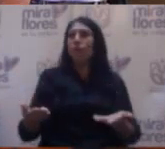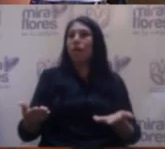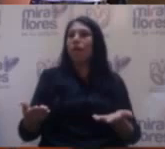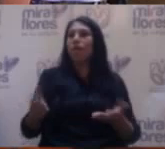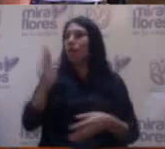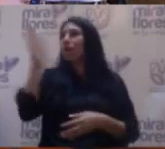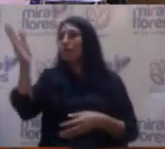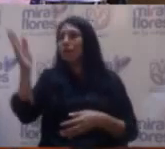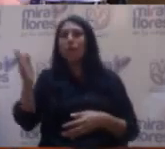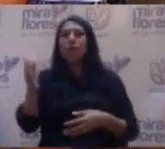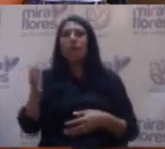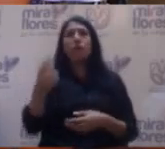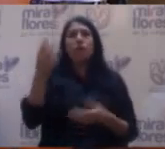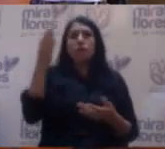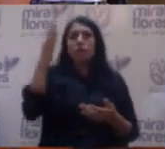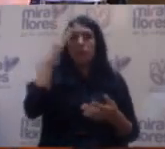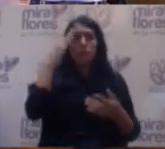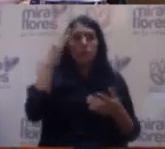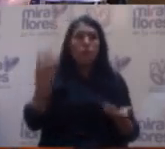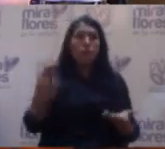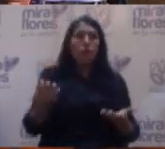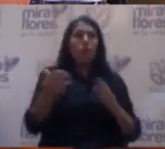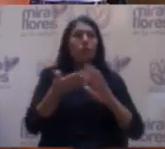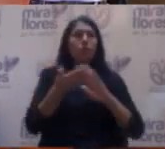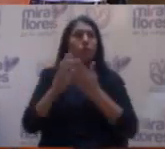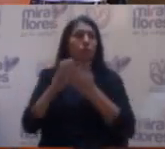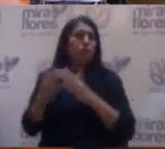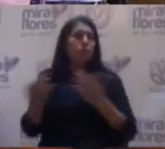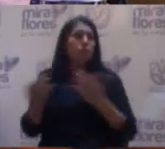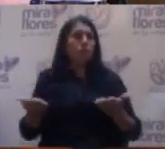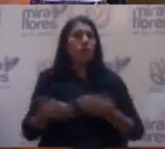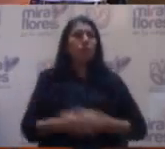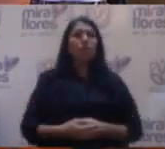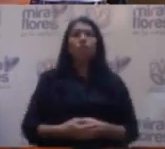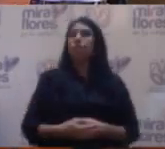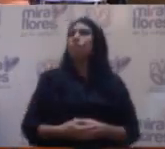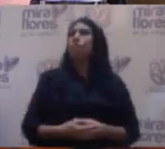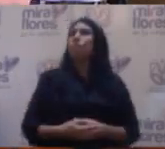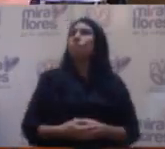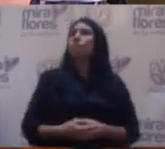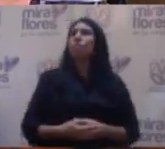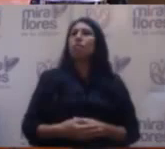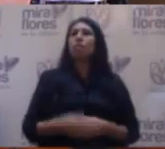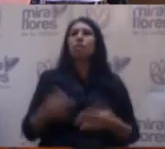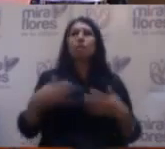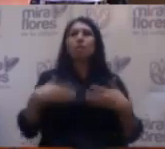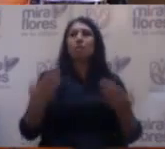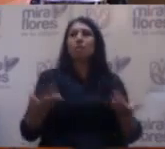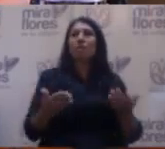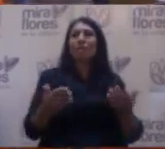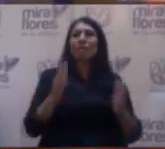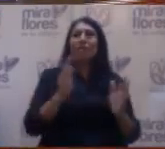el pueblo. Yo le agradecería si las administraciones pueden hacer el trámite necesario. Gracias.